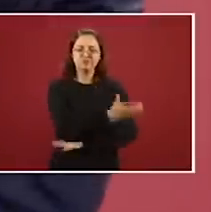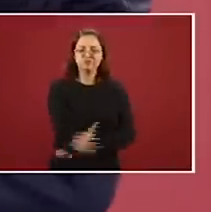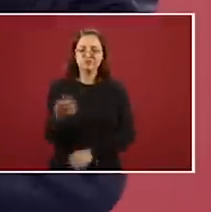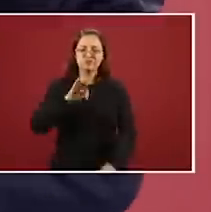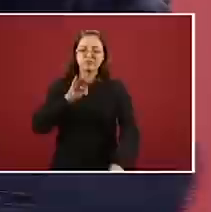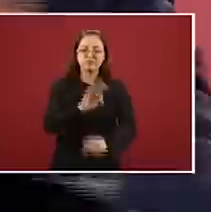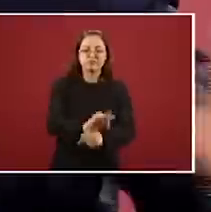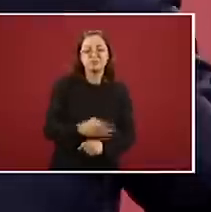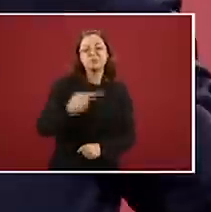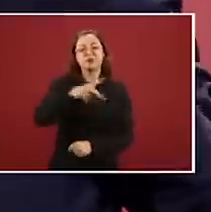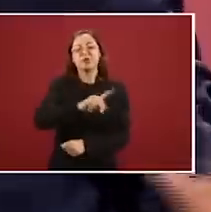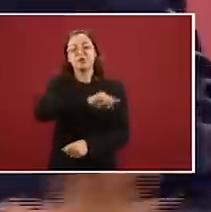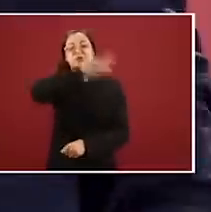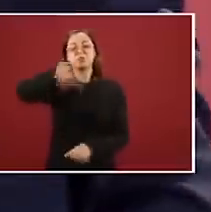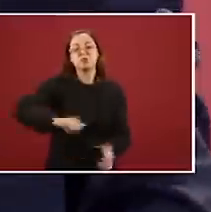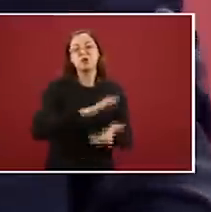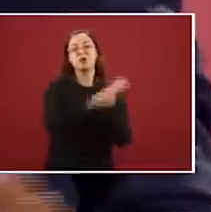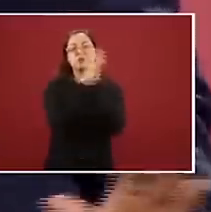pero con la privatización